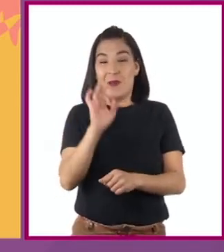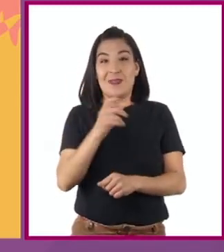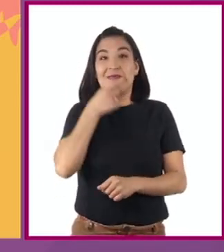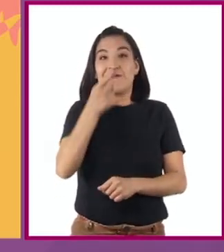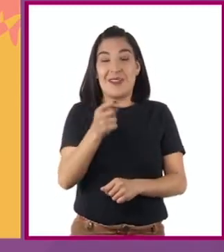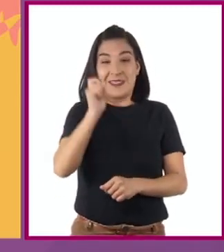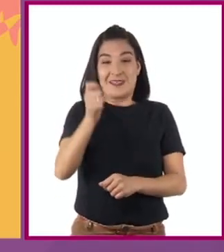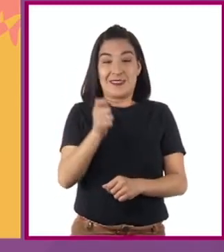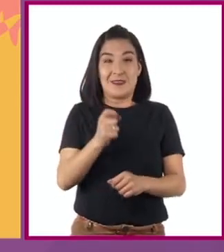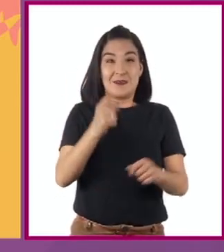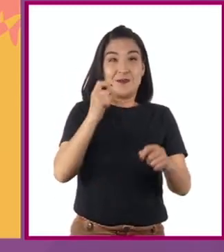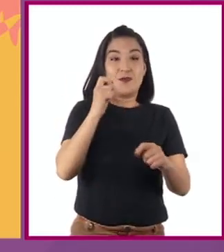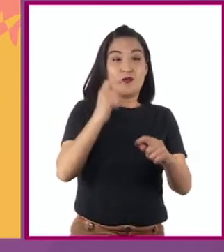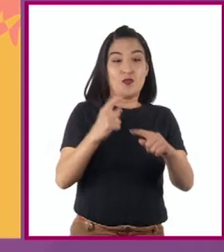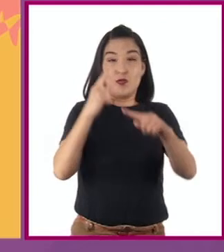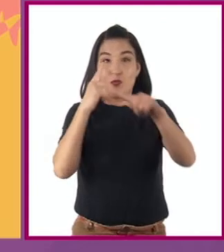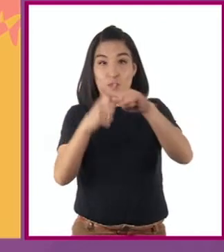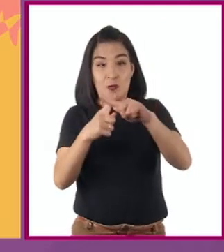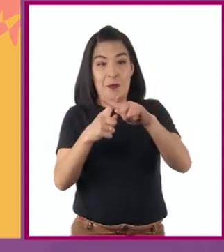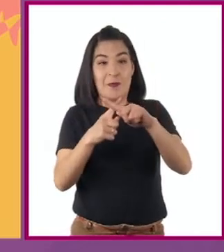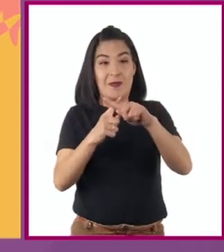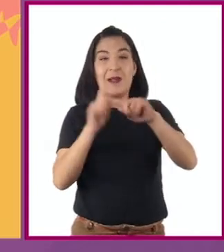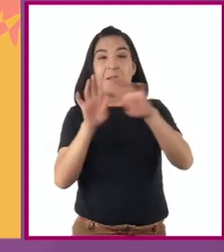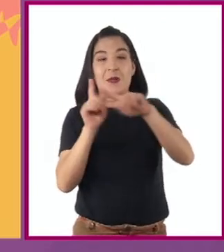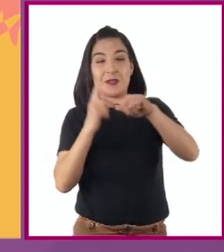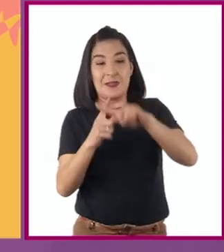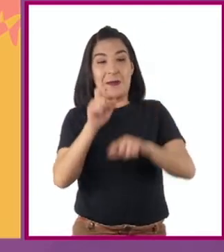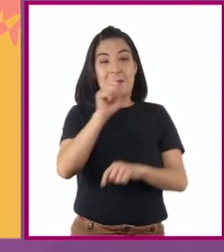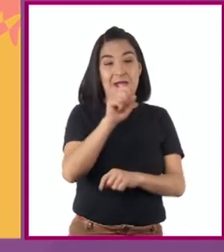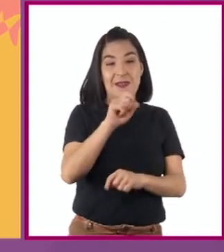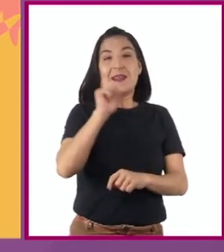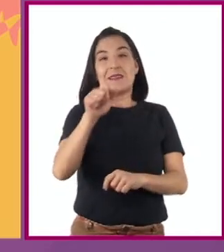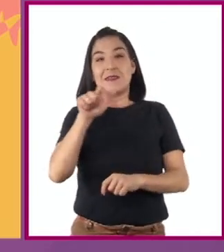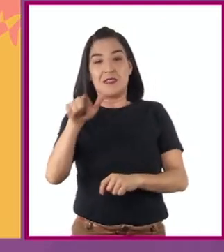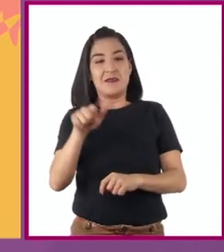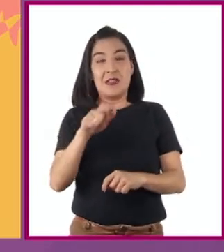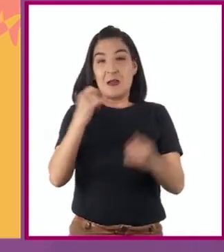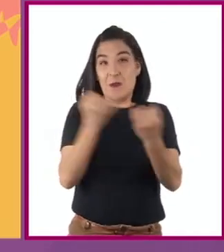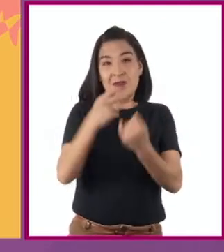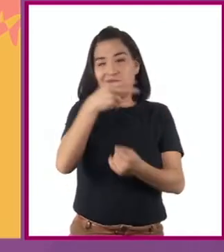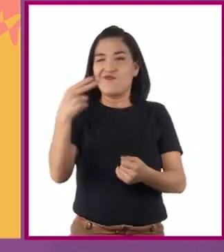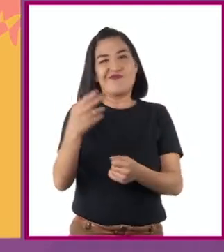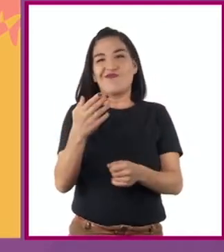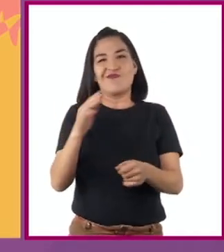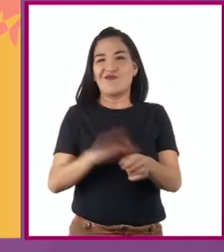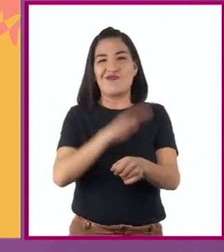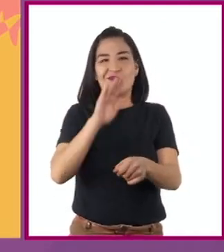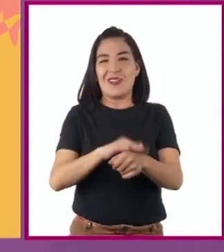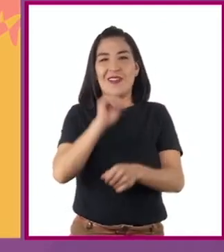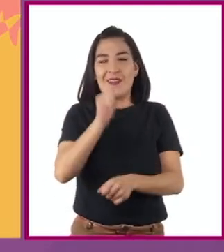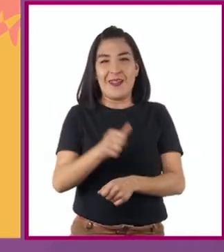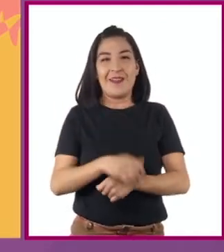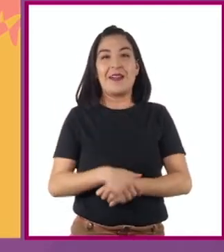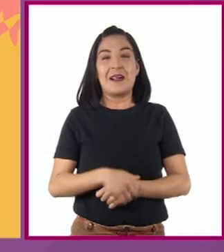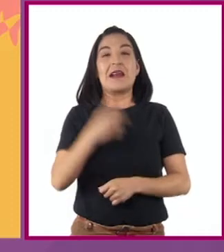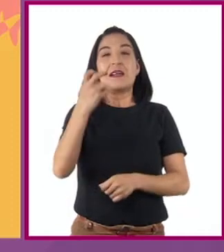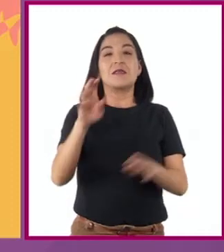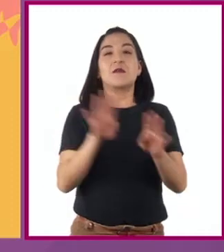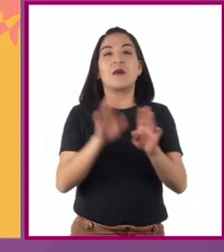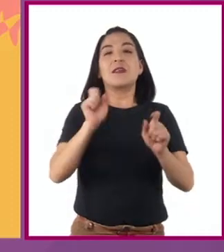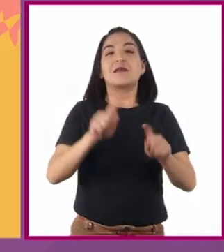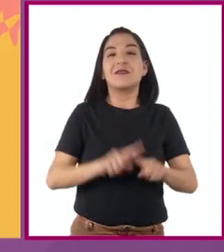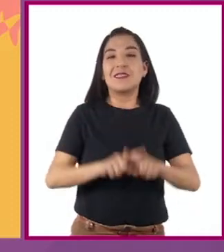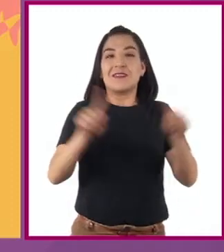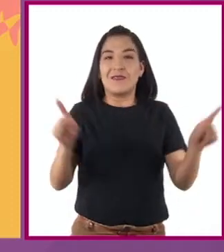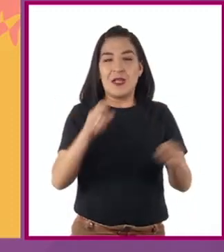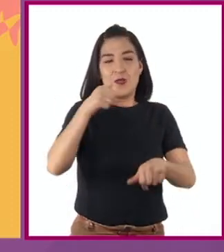20 más 17 es igual a 37, no cumple la segunda condición, es decir, la diferencia